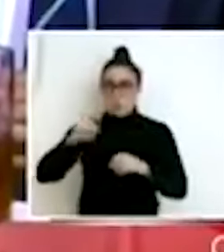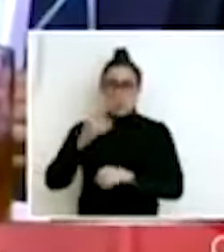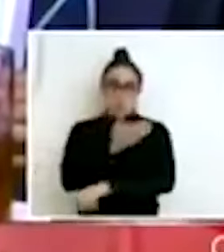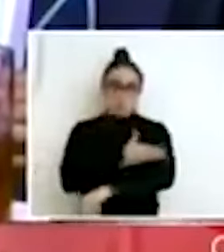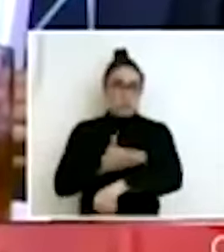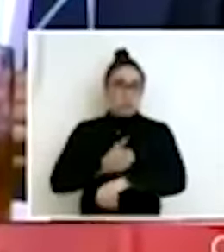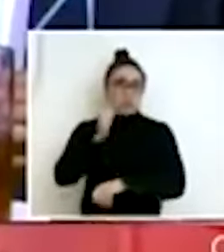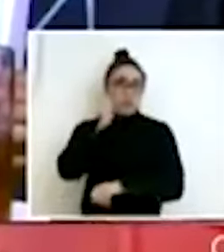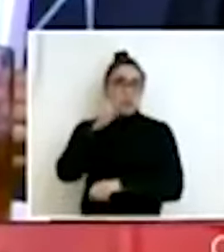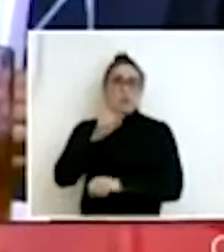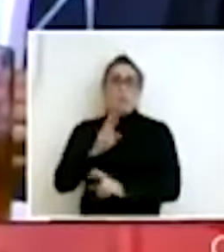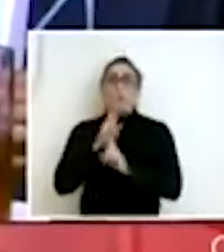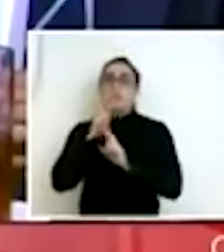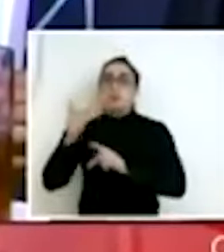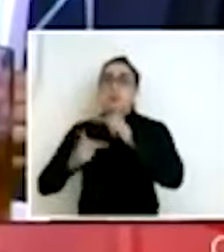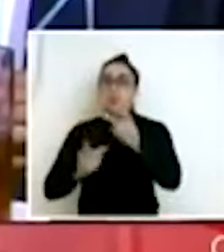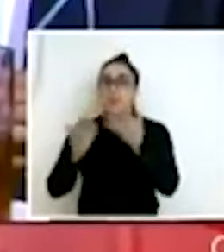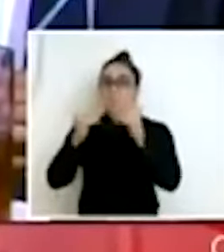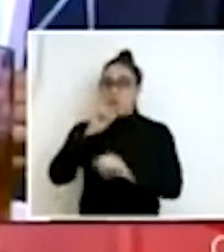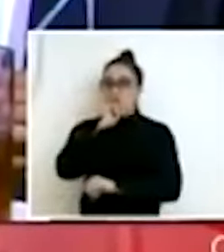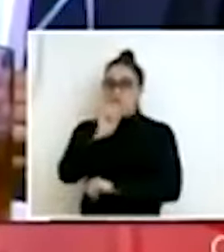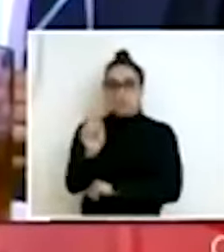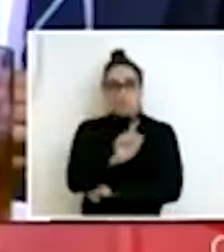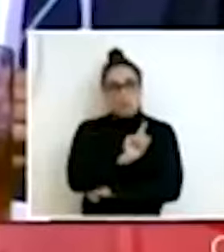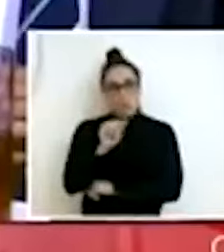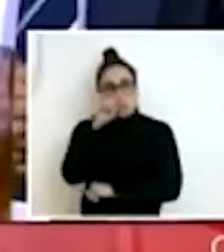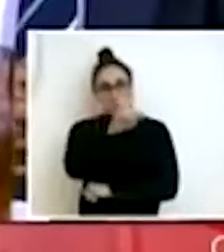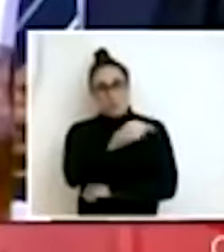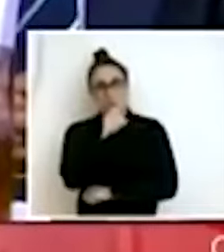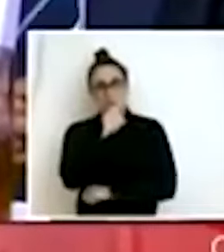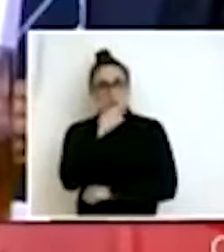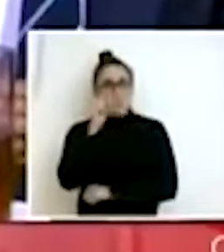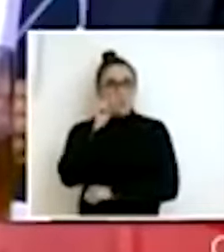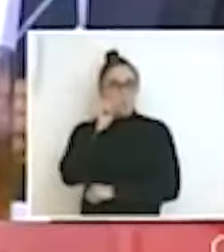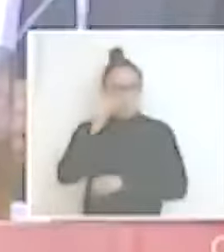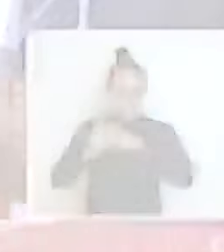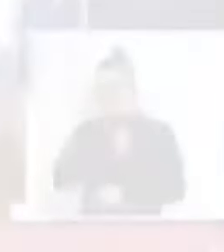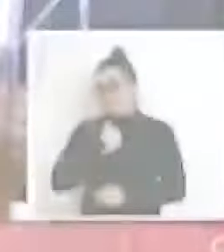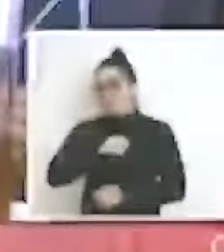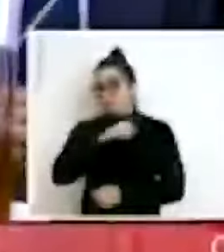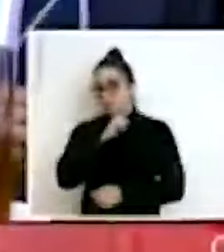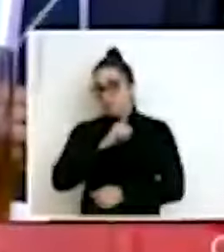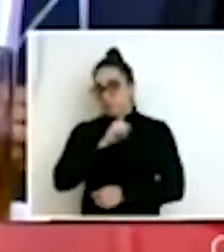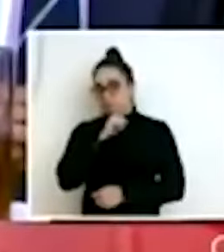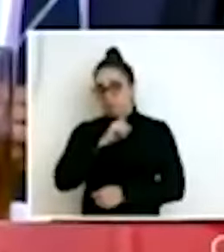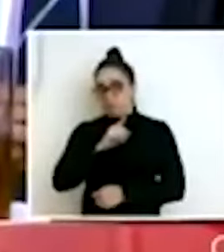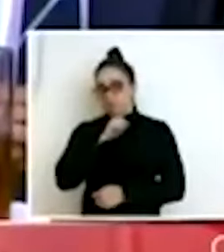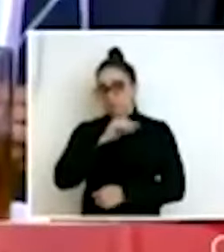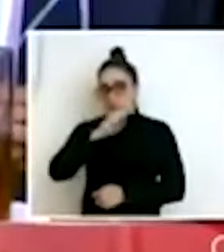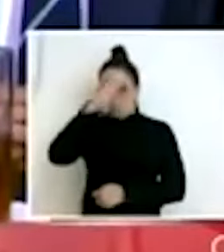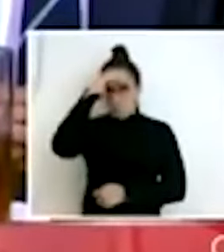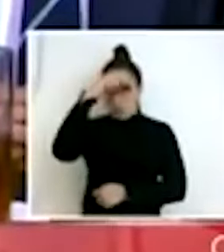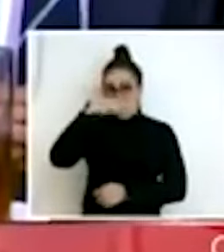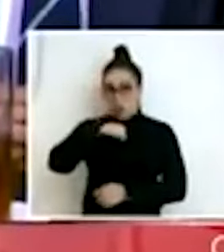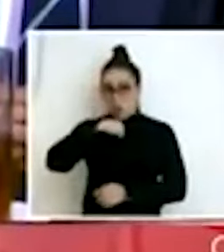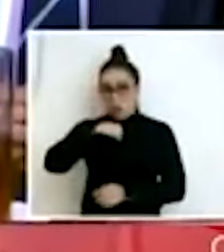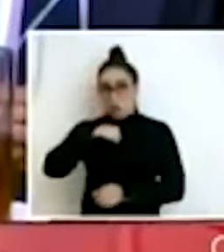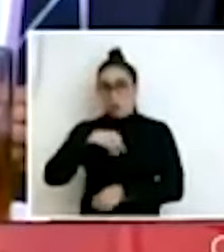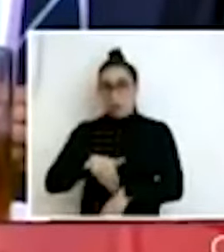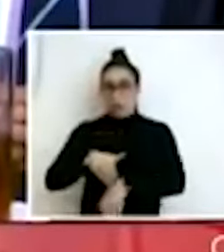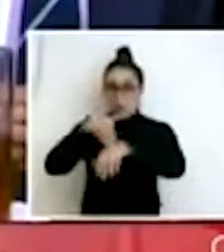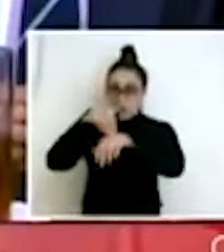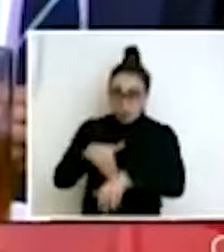dos cosas que hoy se acredita que son completamente falsas. La primera es que él había hablado personalmente con el senador